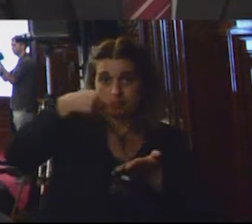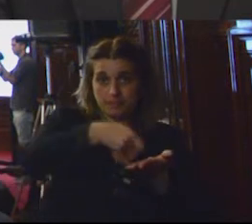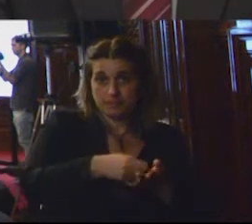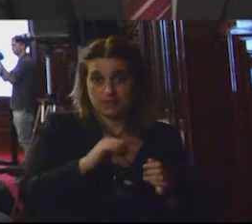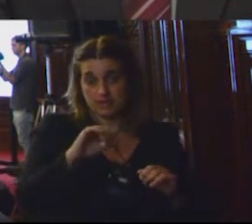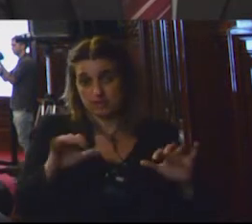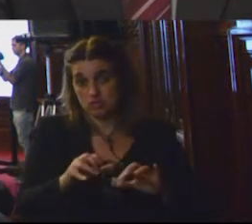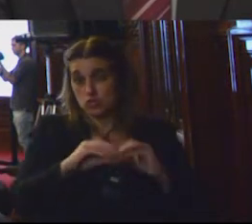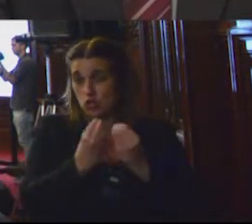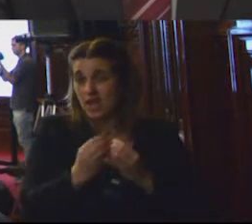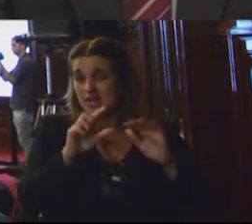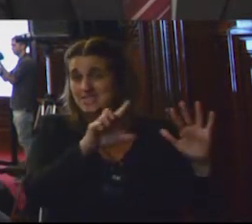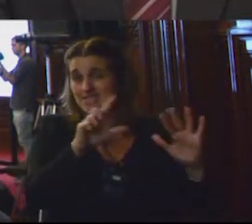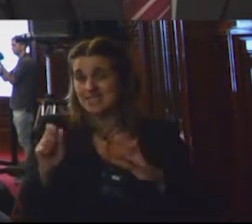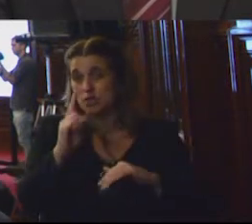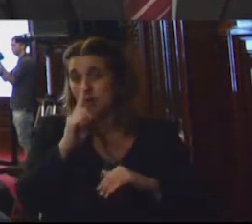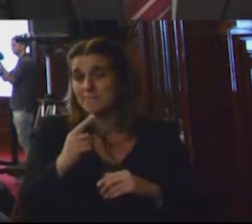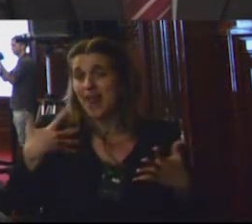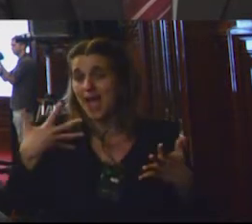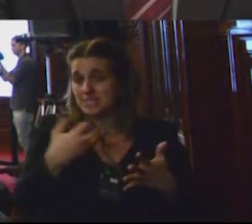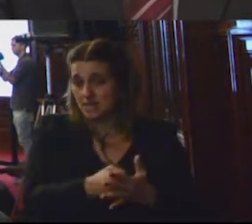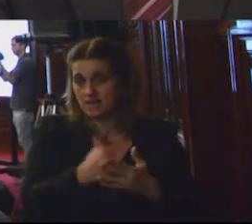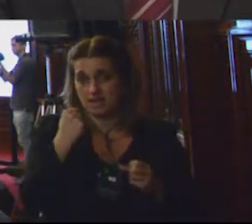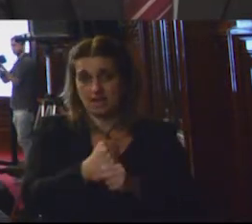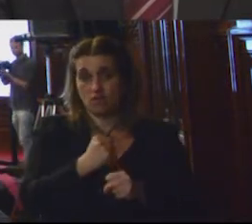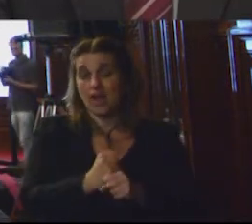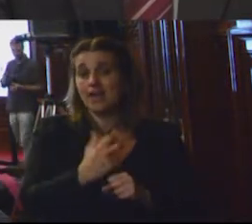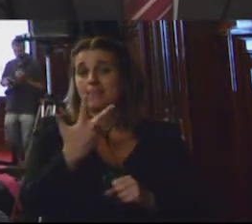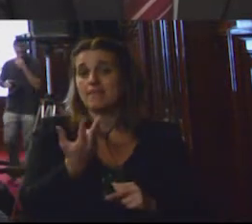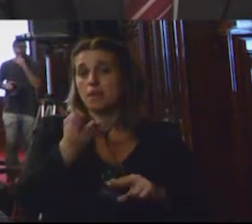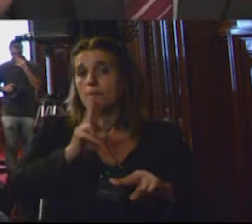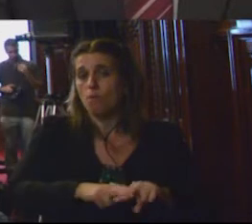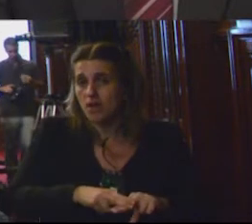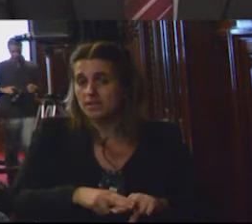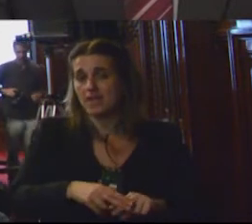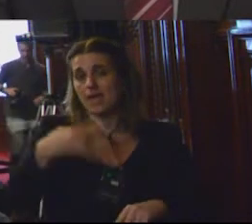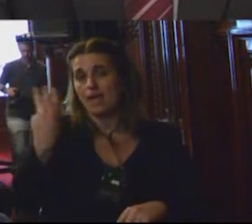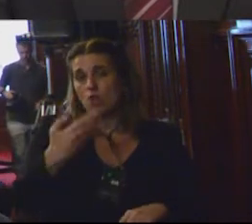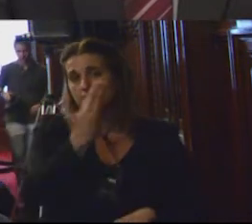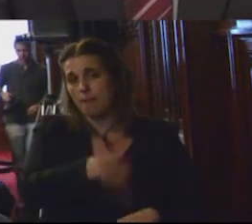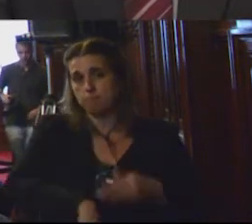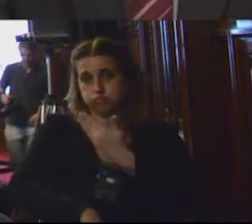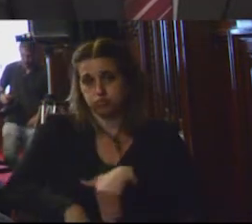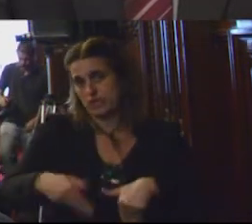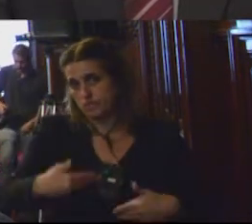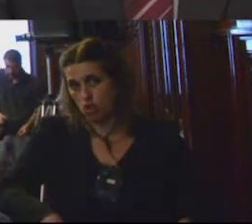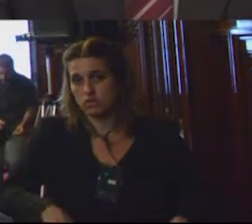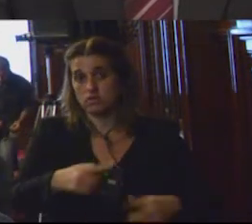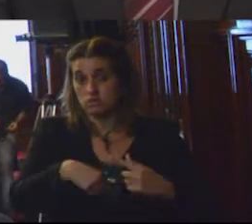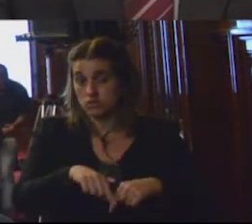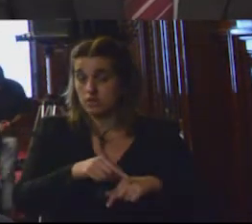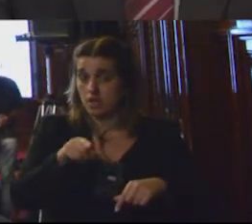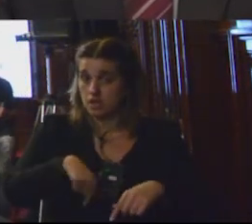700 mil acidentes no trabalho, 14 mil amputações. Muertes y 14 amputaciones. Con esta reforma de